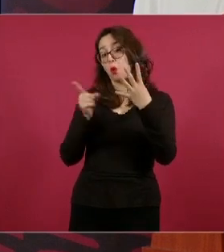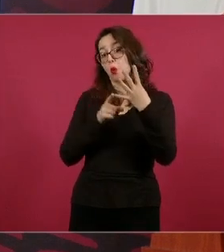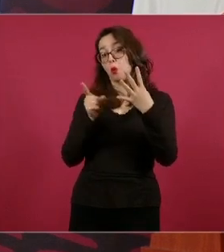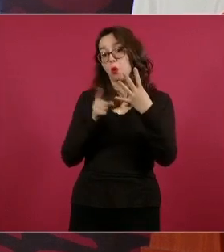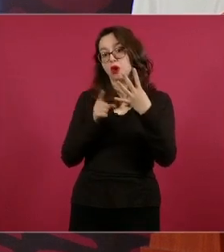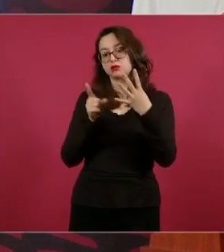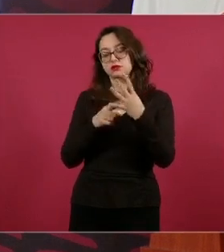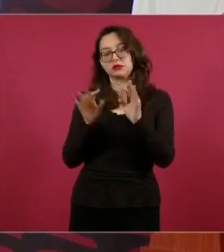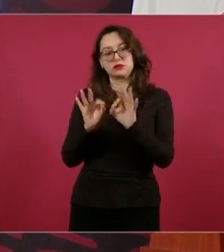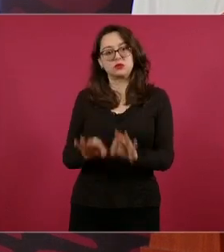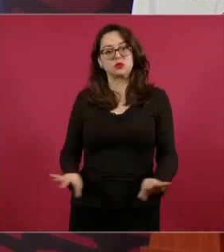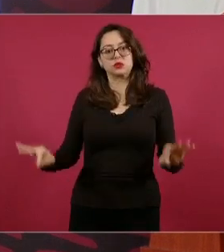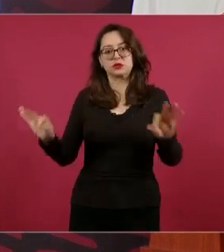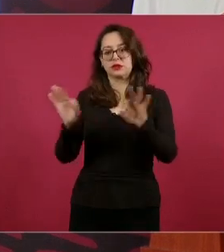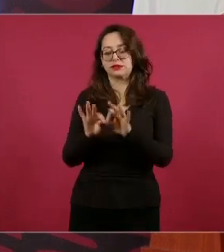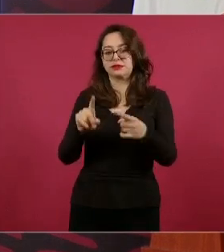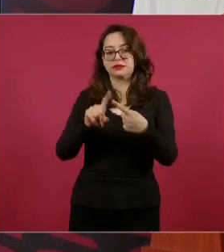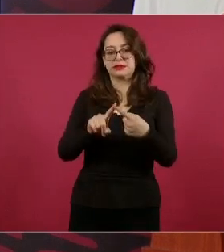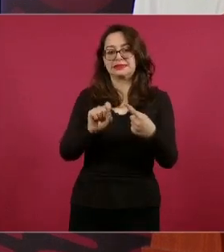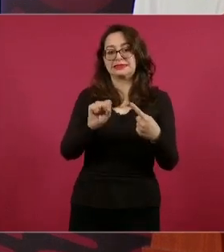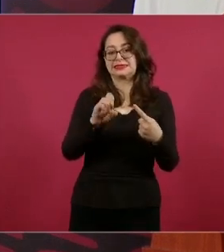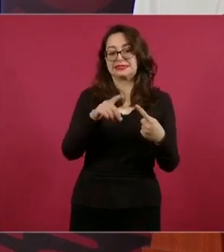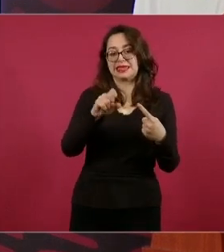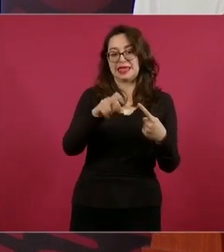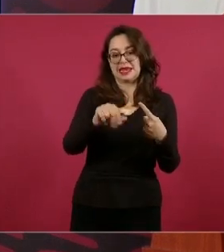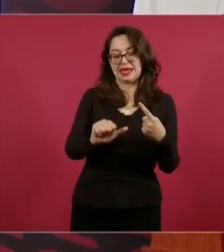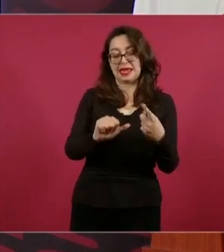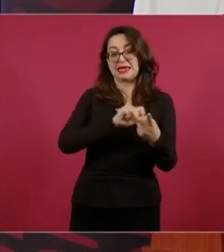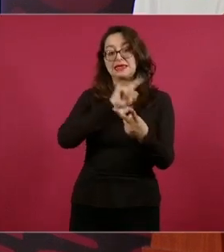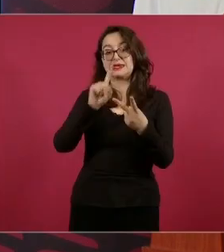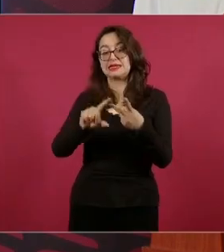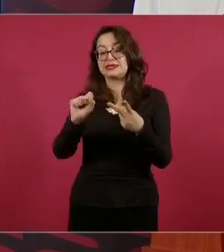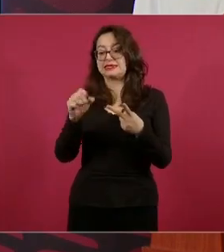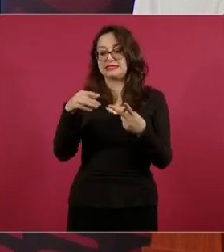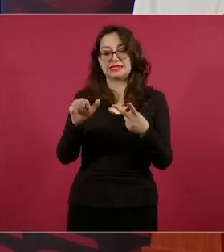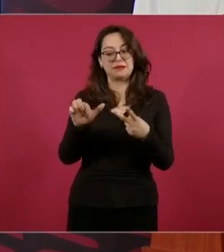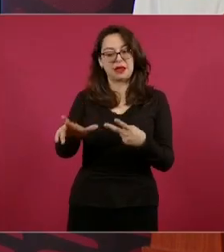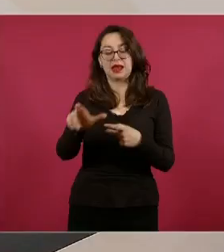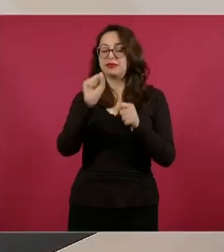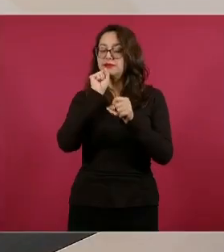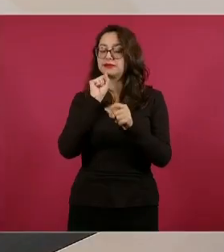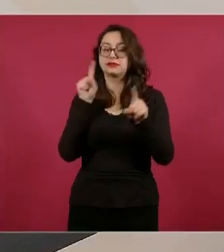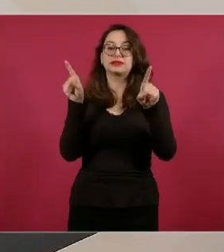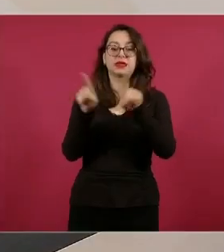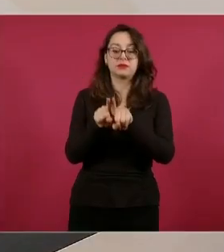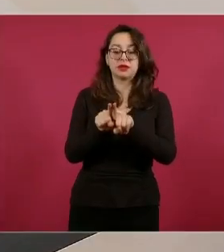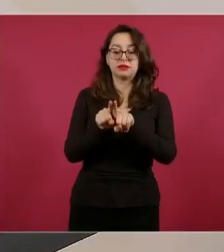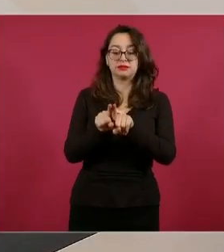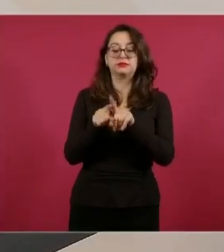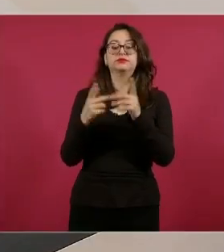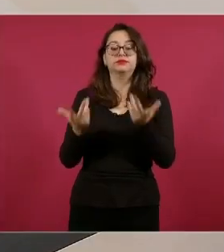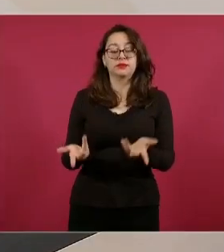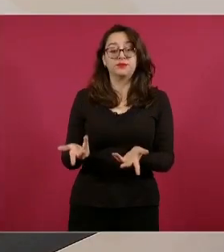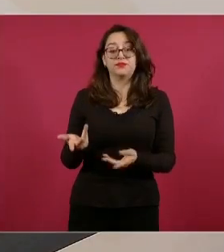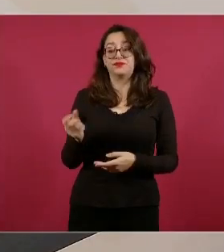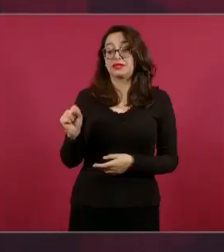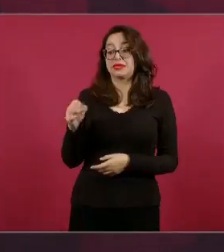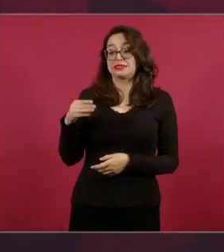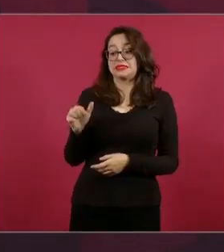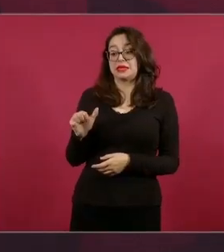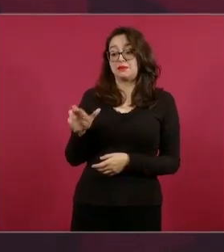el Ejército y aplica para la Marina, porque la Marina nos está rehabilitando los puertos, nos